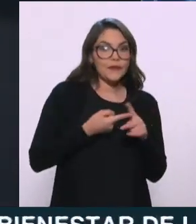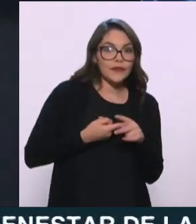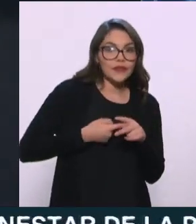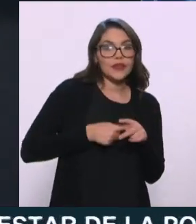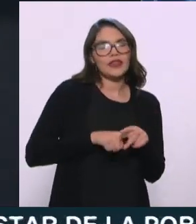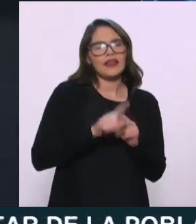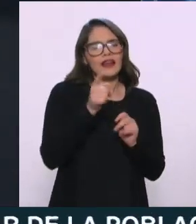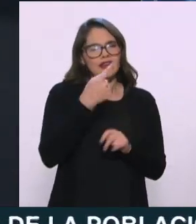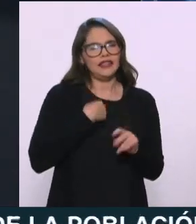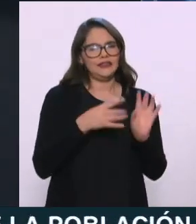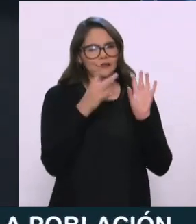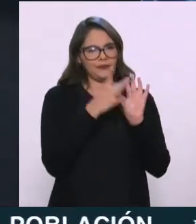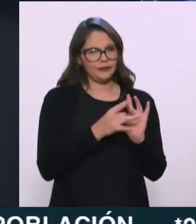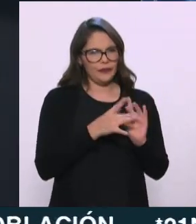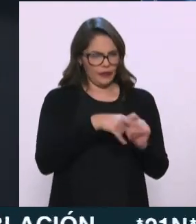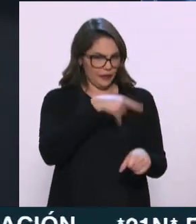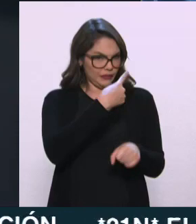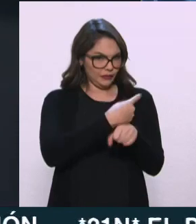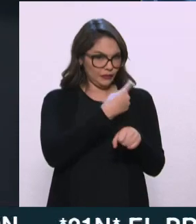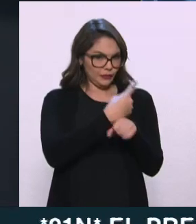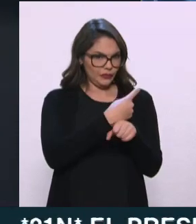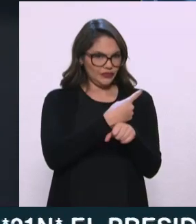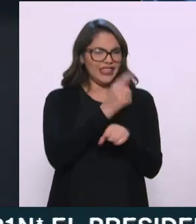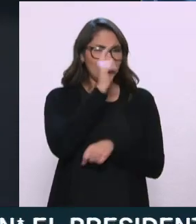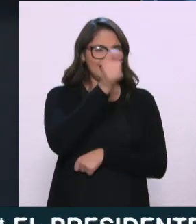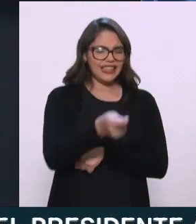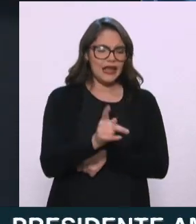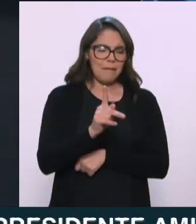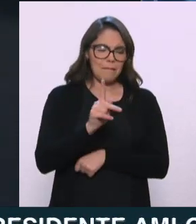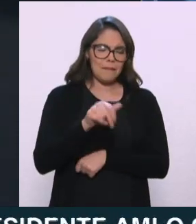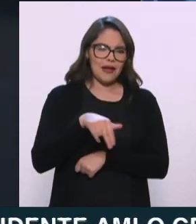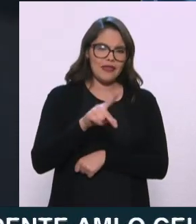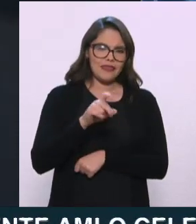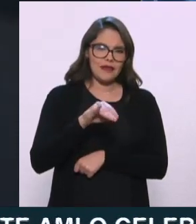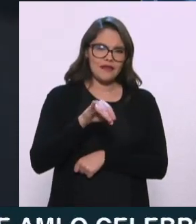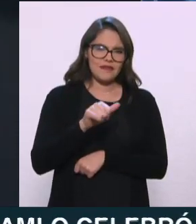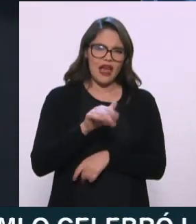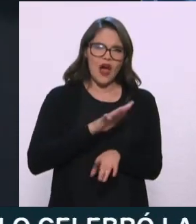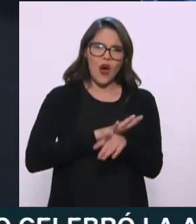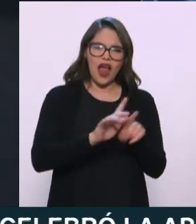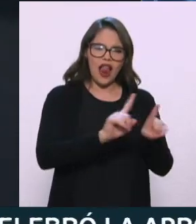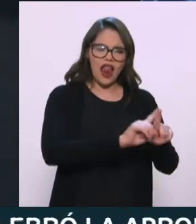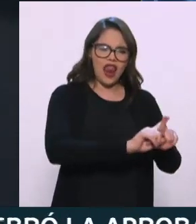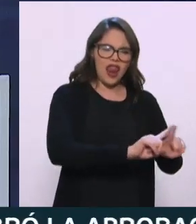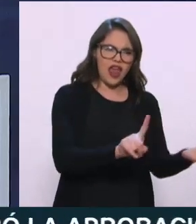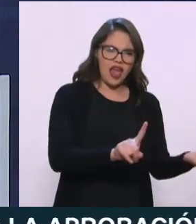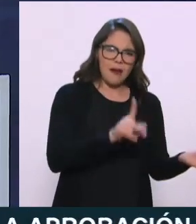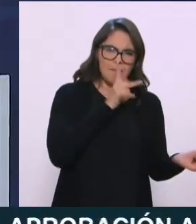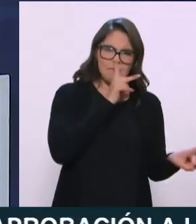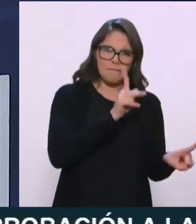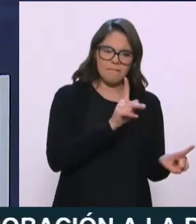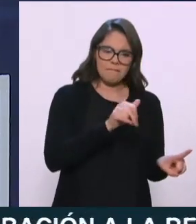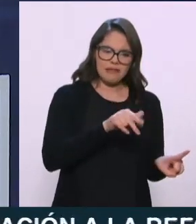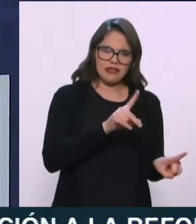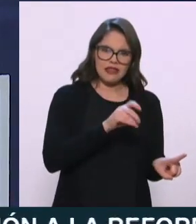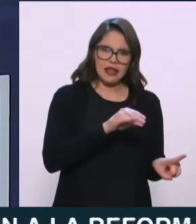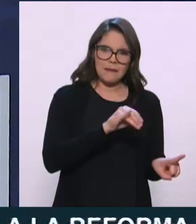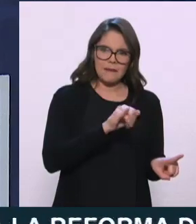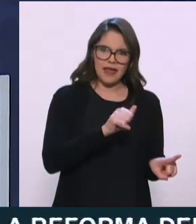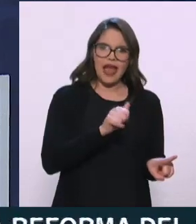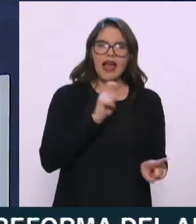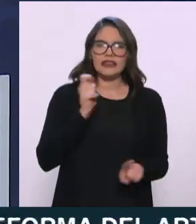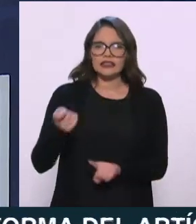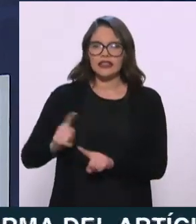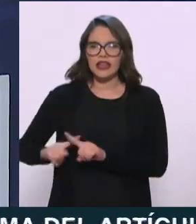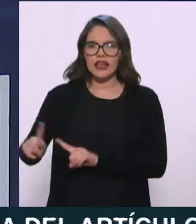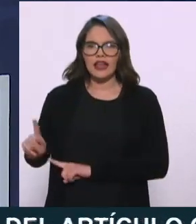nos explique de entrada, primero, ¿qué es una pandemia? ¿Cuál es la diferencia entre una pandemia a una epidemia? ¿Y cuáles